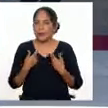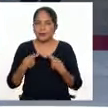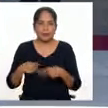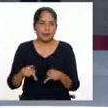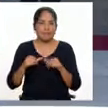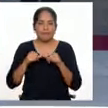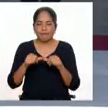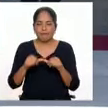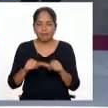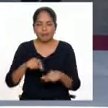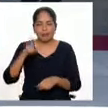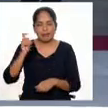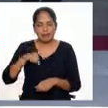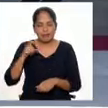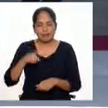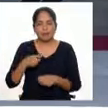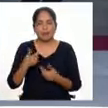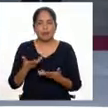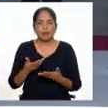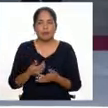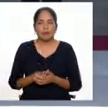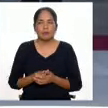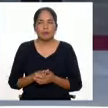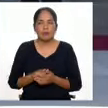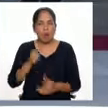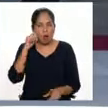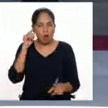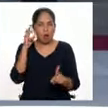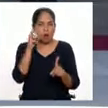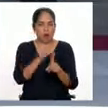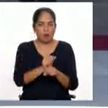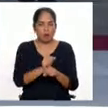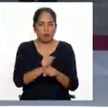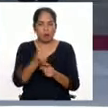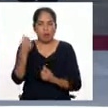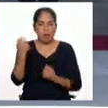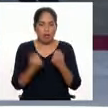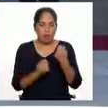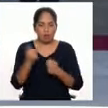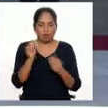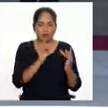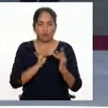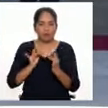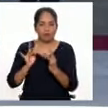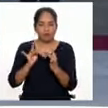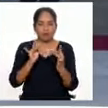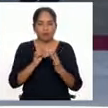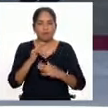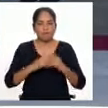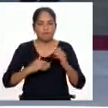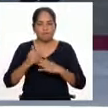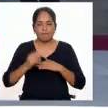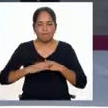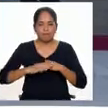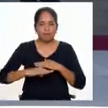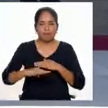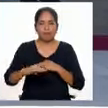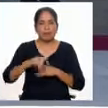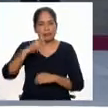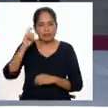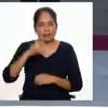puede seguir permitiendo. Tenemos que lograr que las vías de acceso, la infraestructura vial